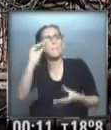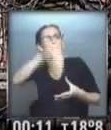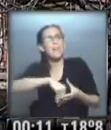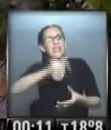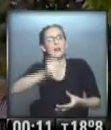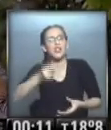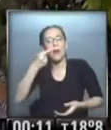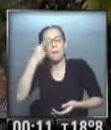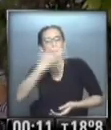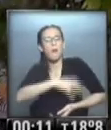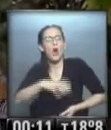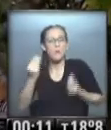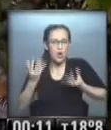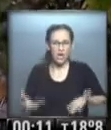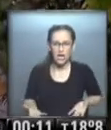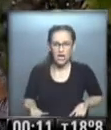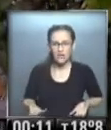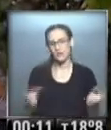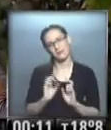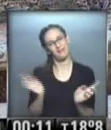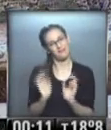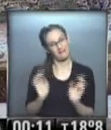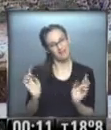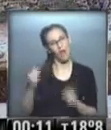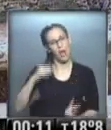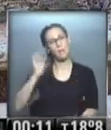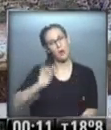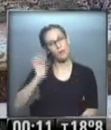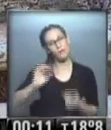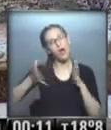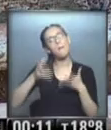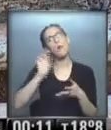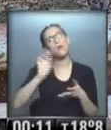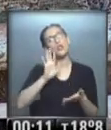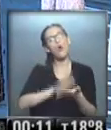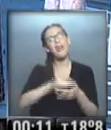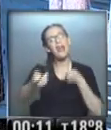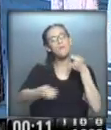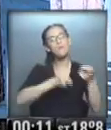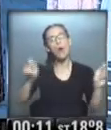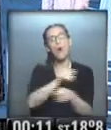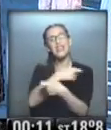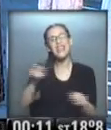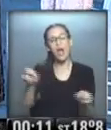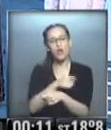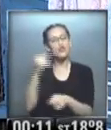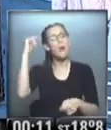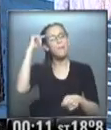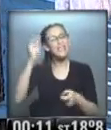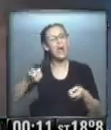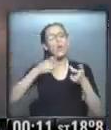vivir a otro lado tranquilamente. O sea, esto lo están haciendo como un negocio inmobiliario y nosotros pensamos que este estaferro de Macri.